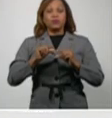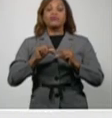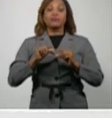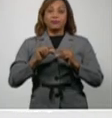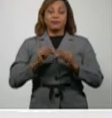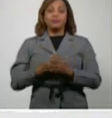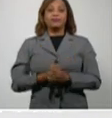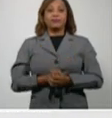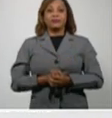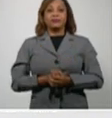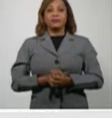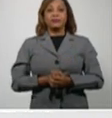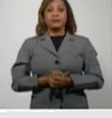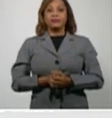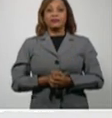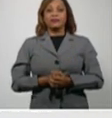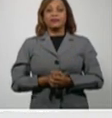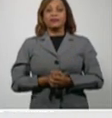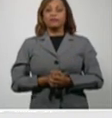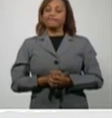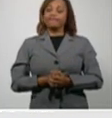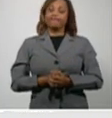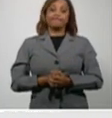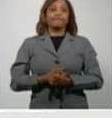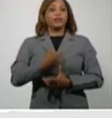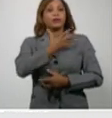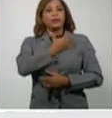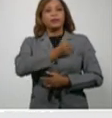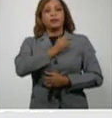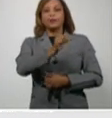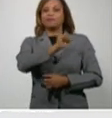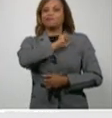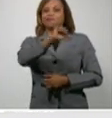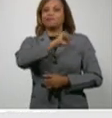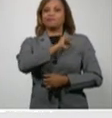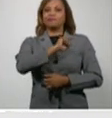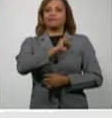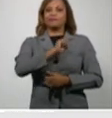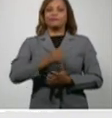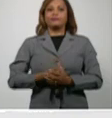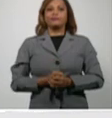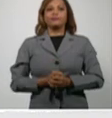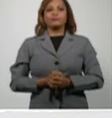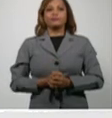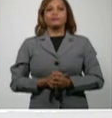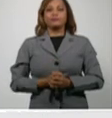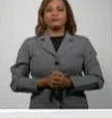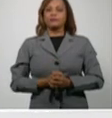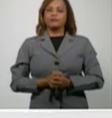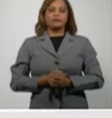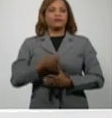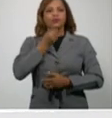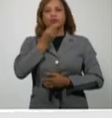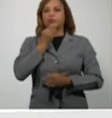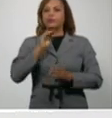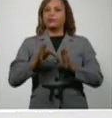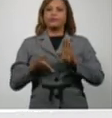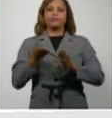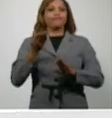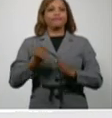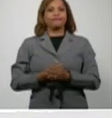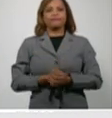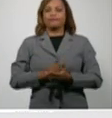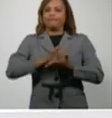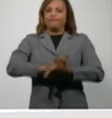hemodinámica y lamentablemente hace una parada cardiorrespiratoria de la cual no fue posible su